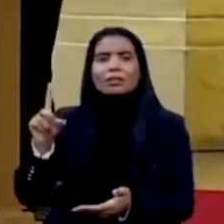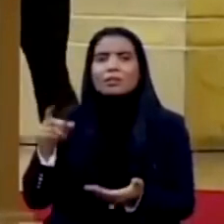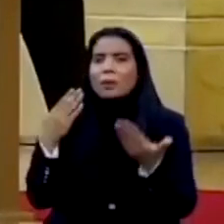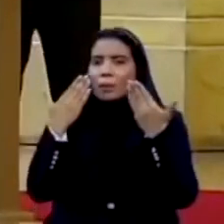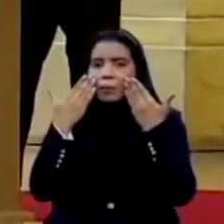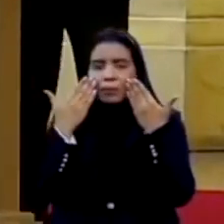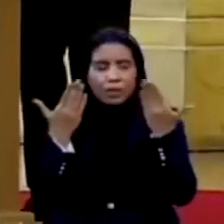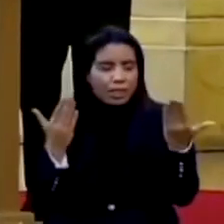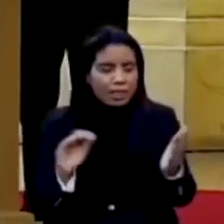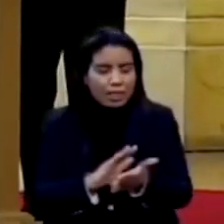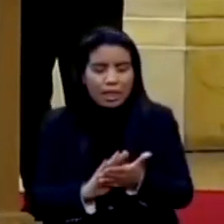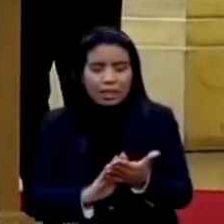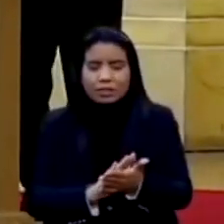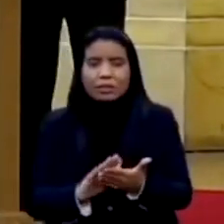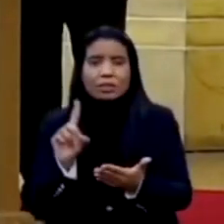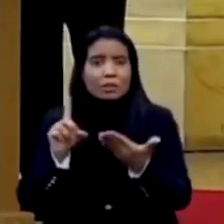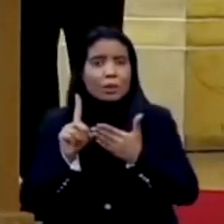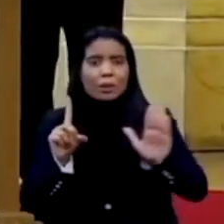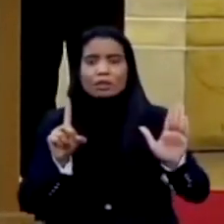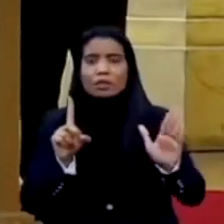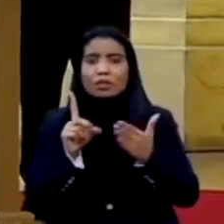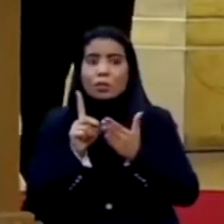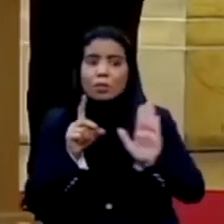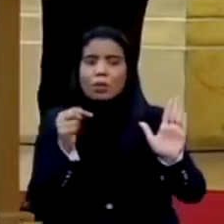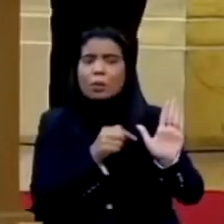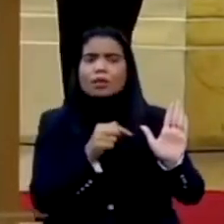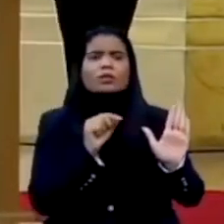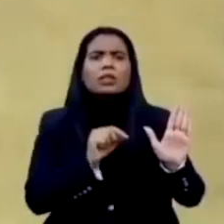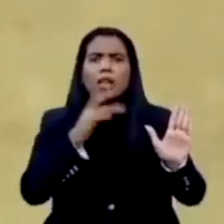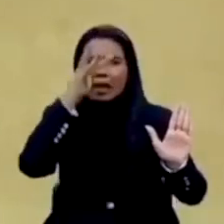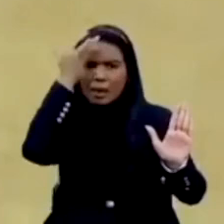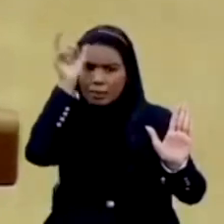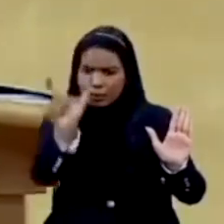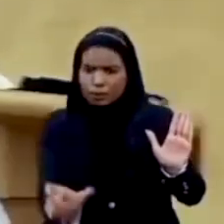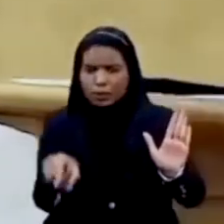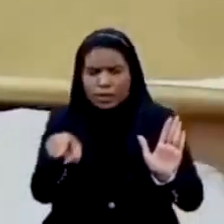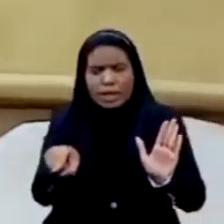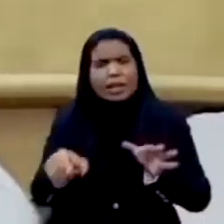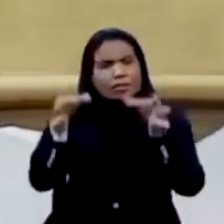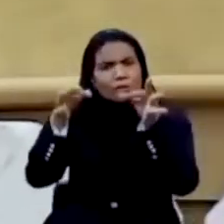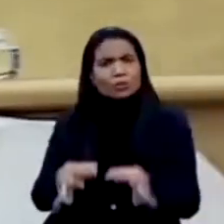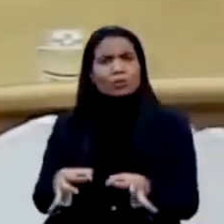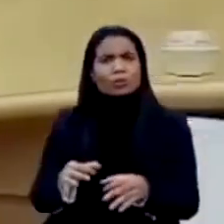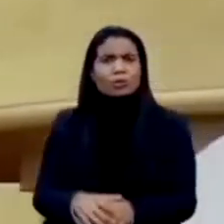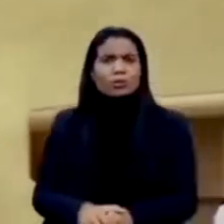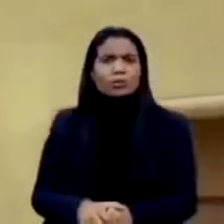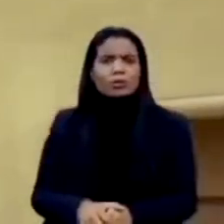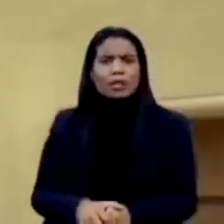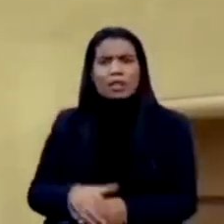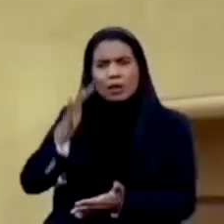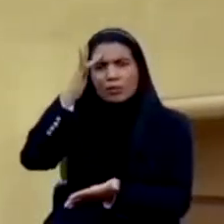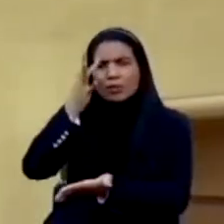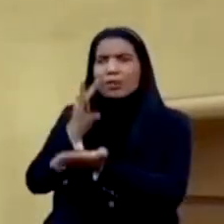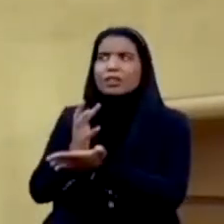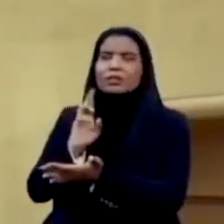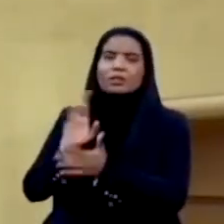esa diferencia sólo es prometida para el justo aquel que se torna justificado a través de la fe en el señor